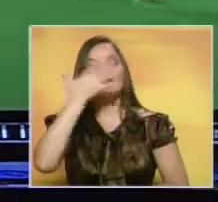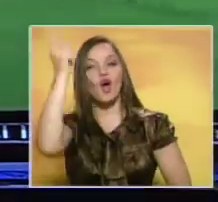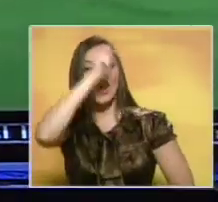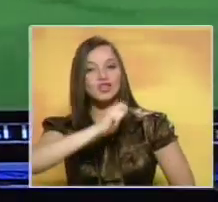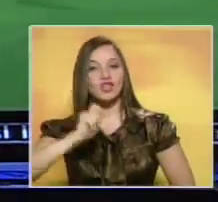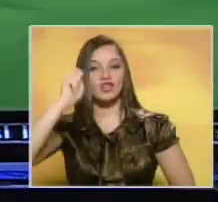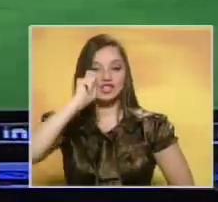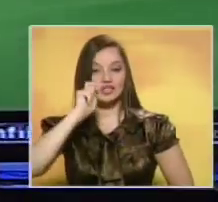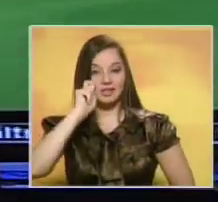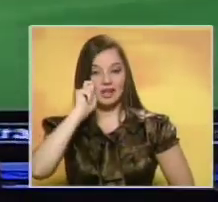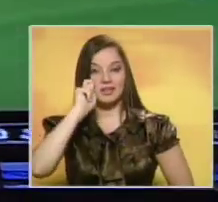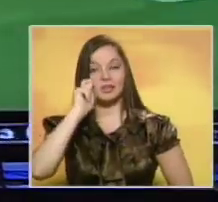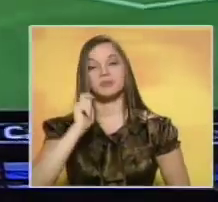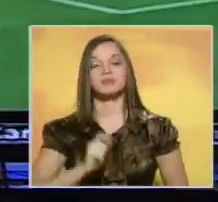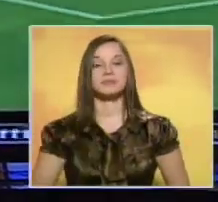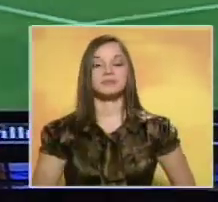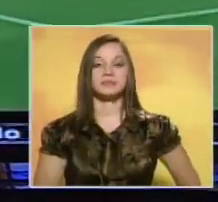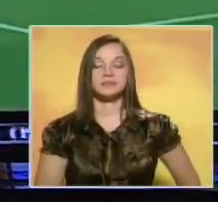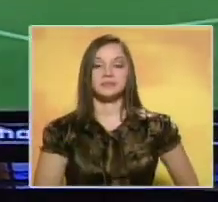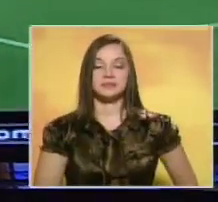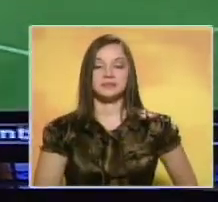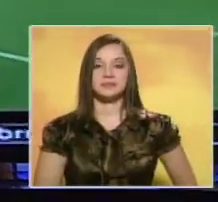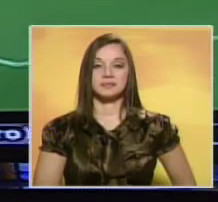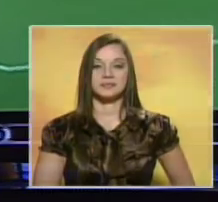Tony Cittadino.